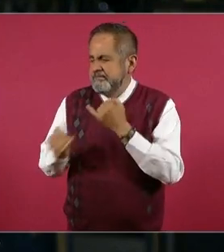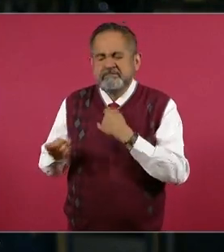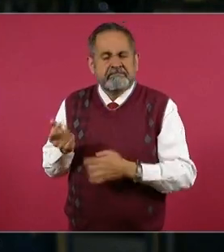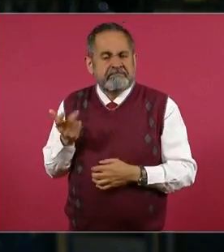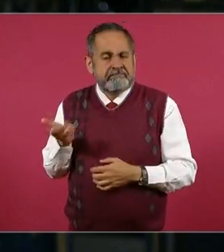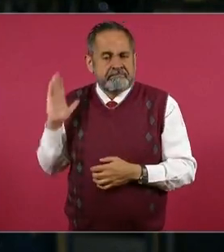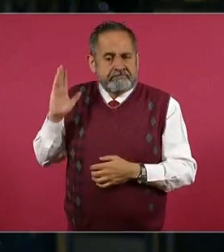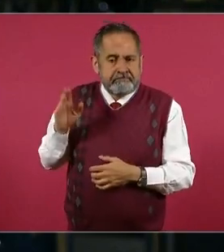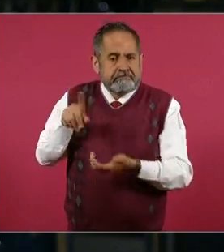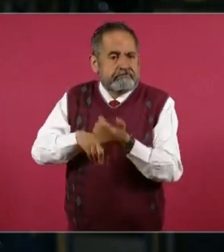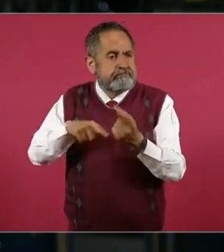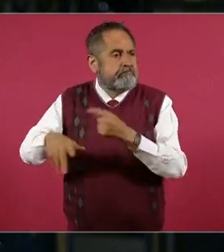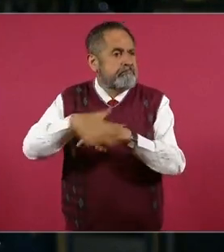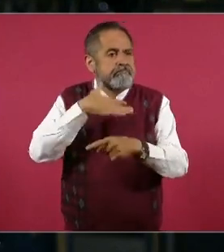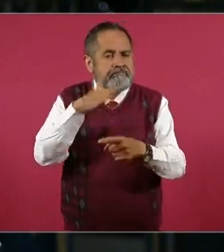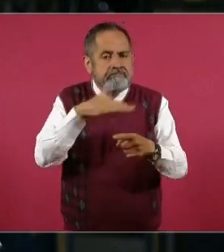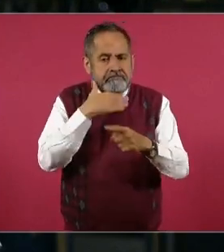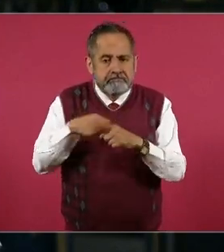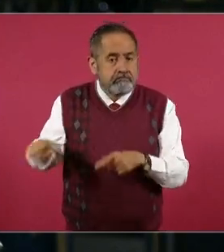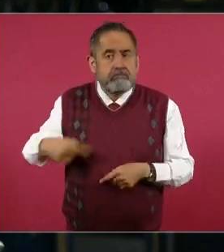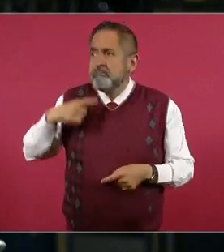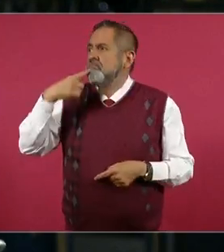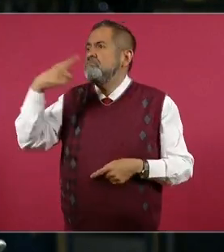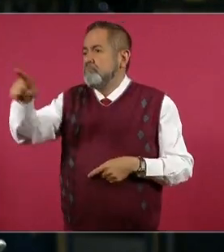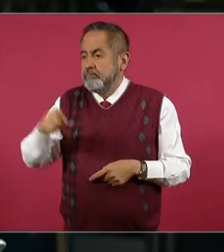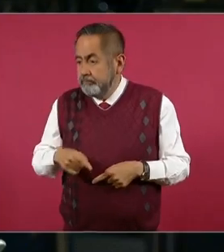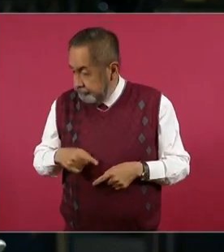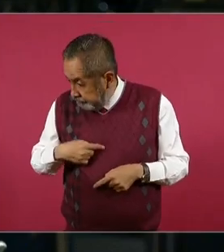de corrupción que él mismo denunció.